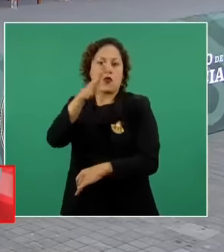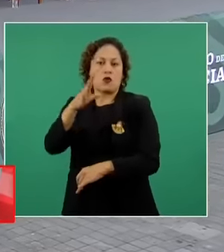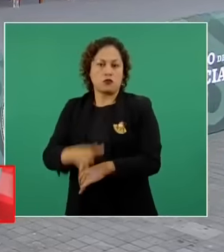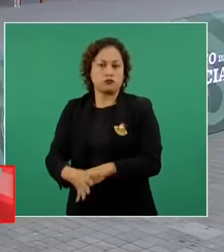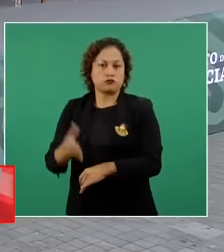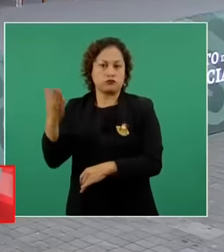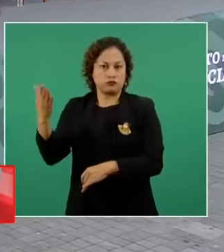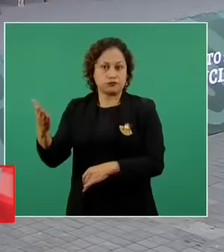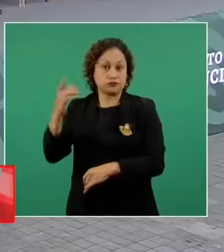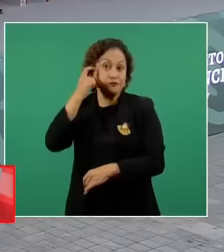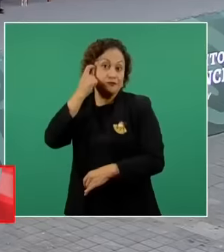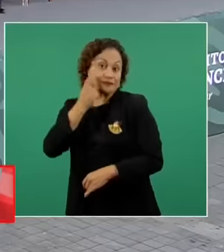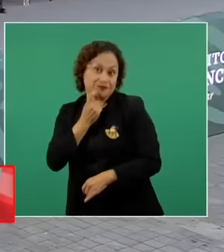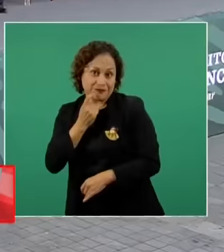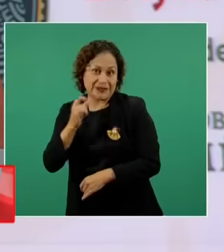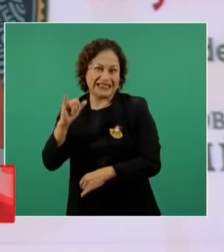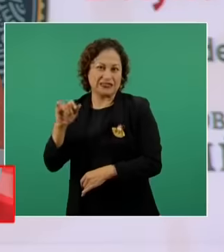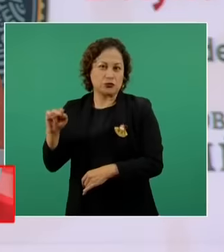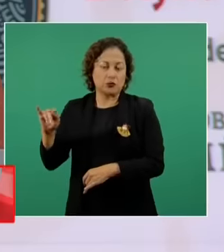representaba